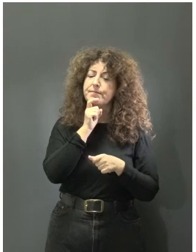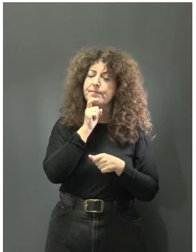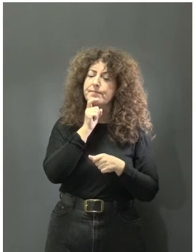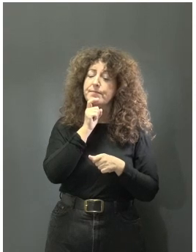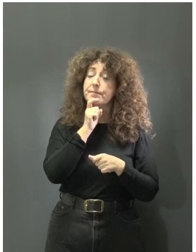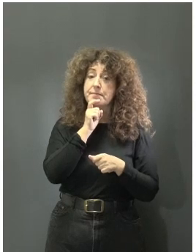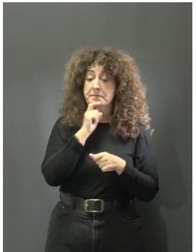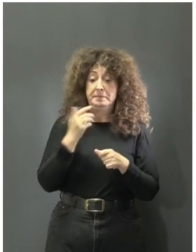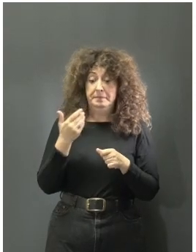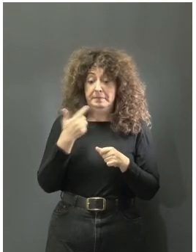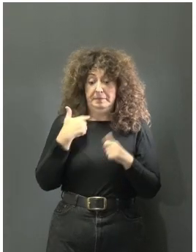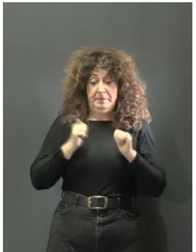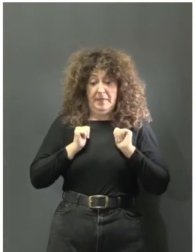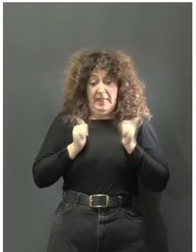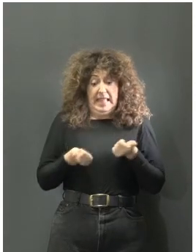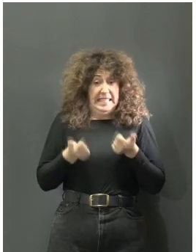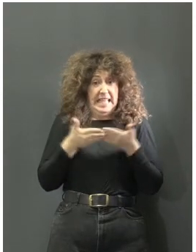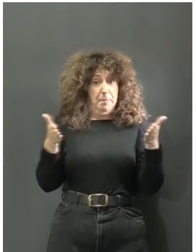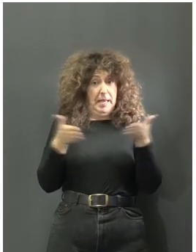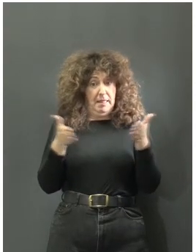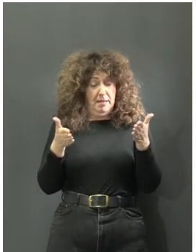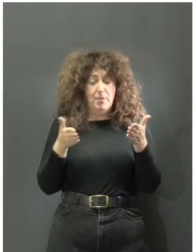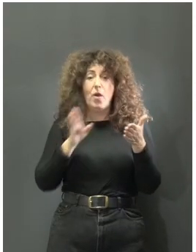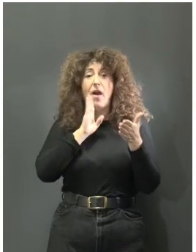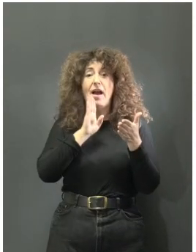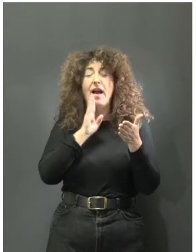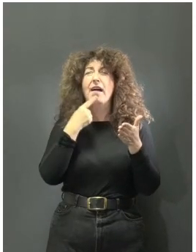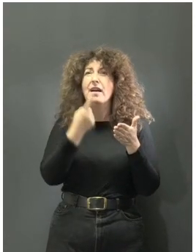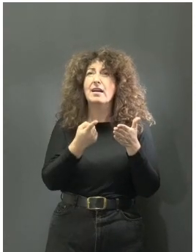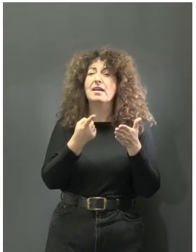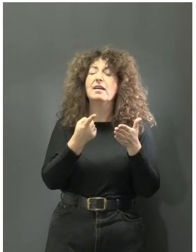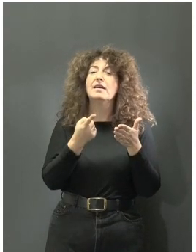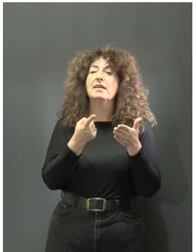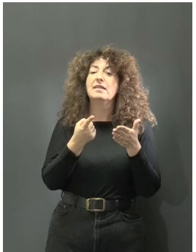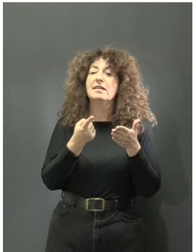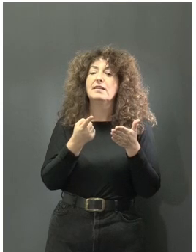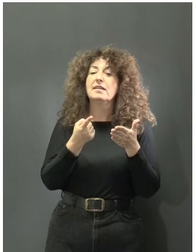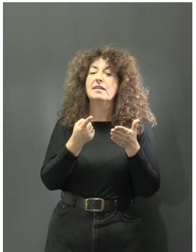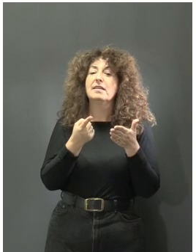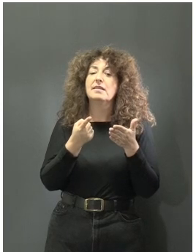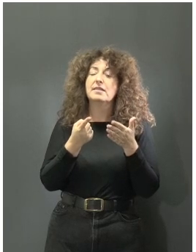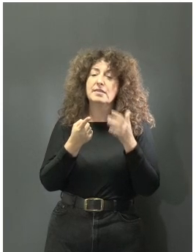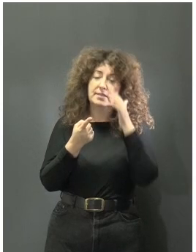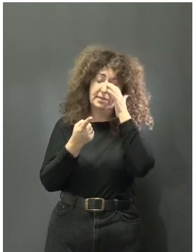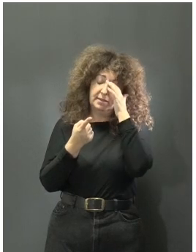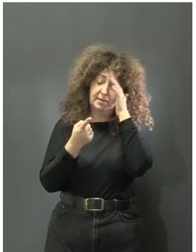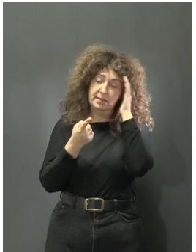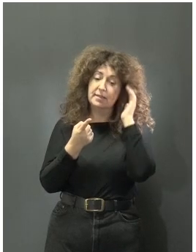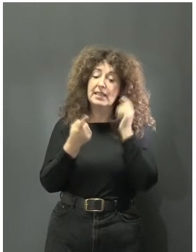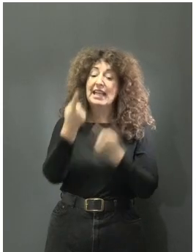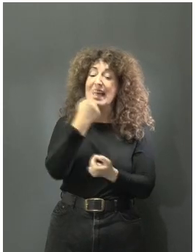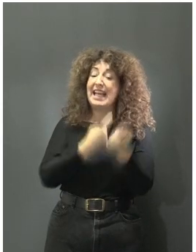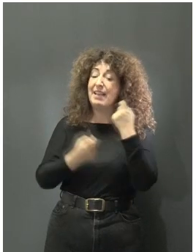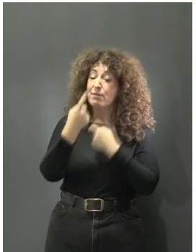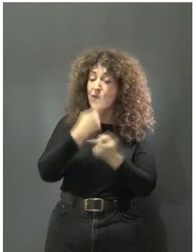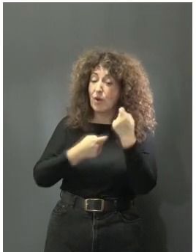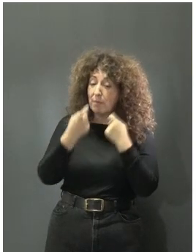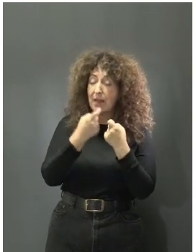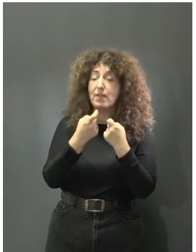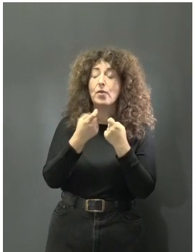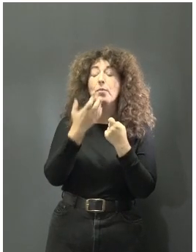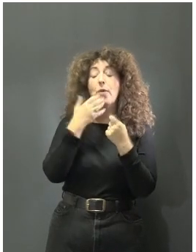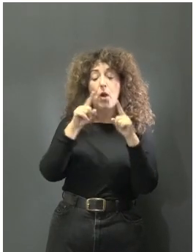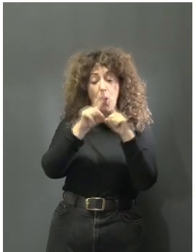desde el principio, ¿no? Pues más hablando de eso, de cómo hacer que la información de un